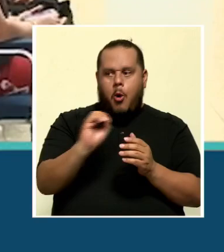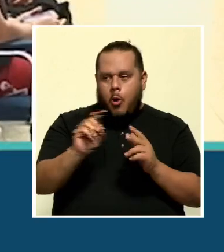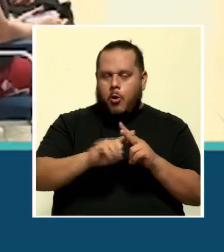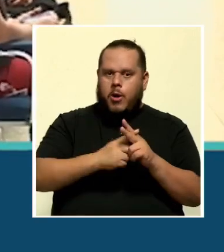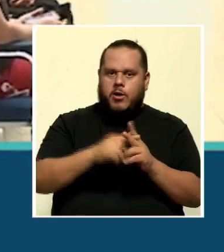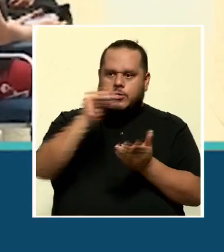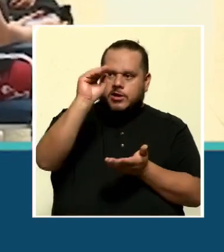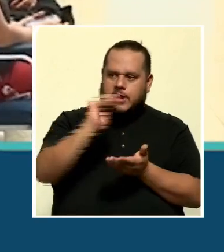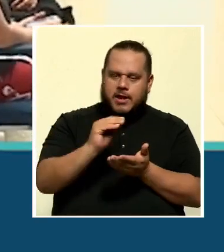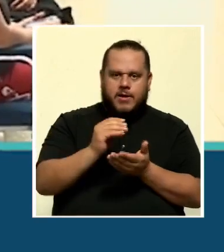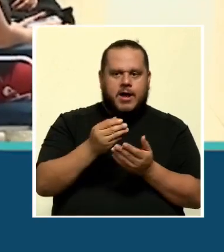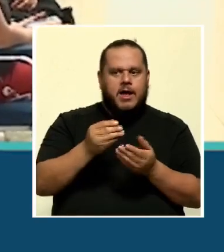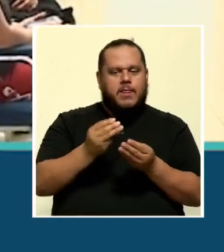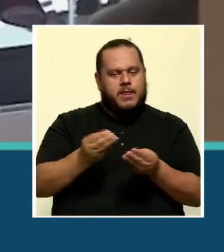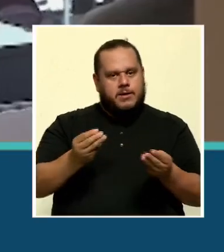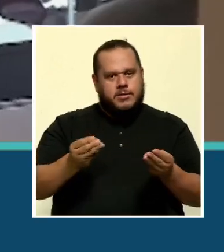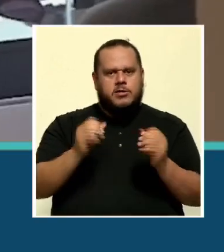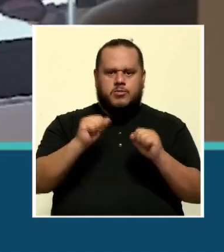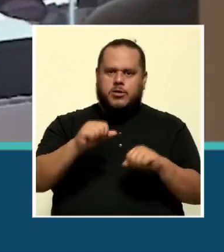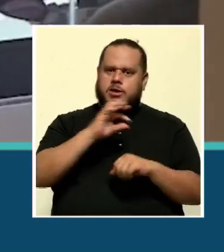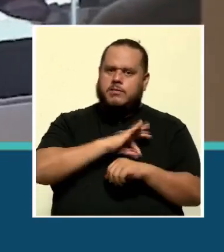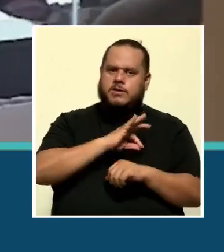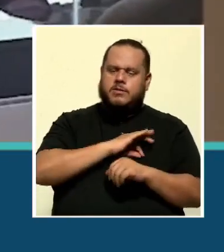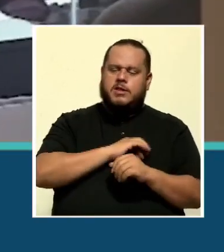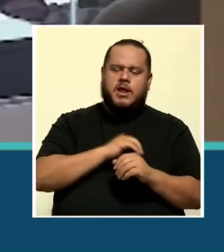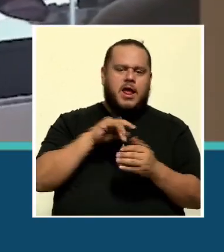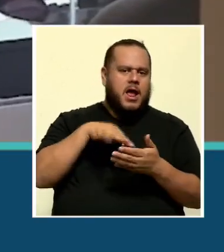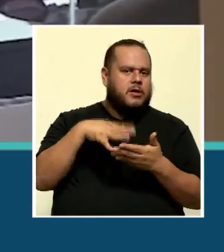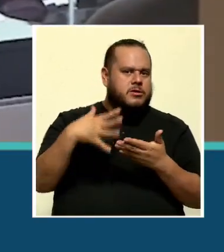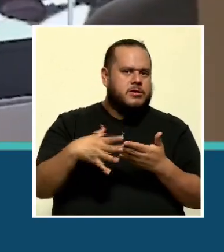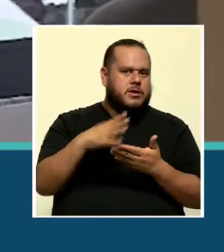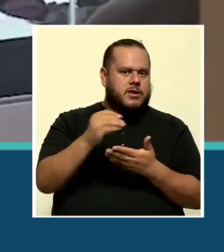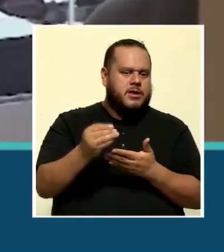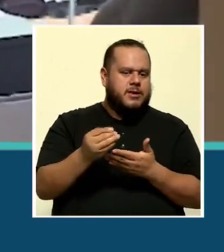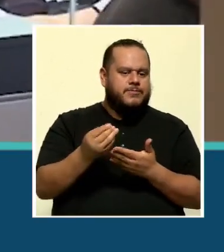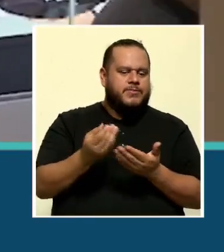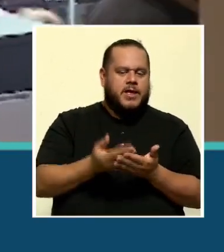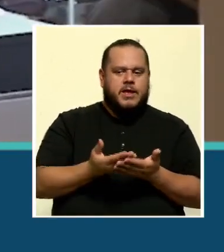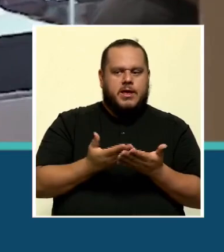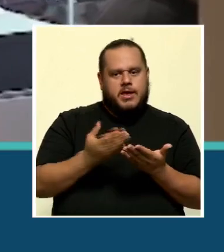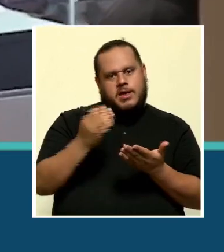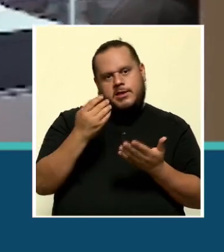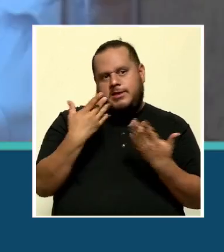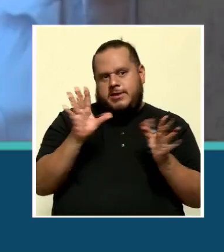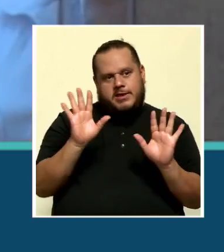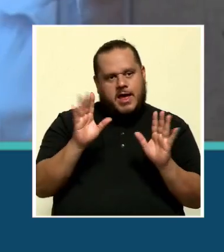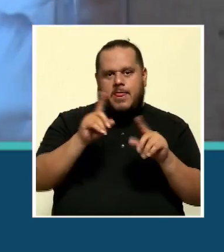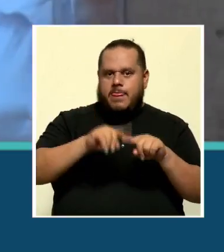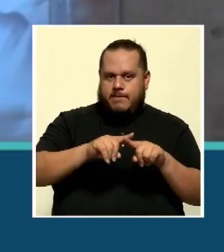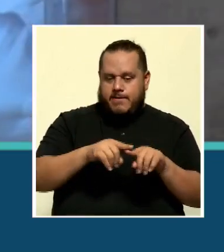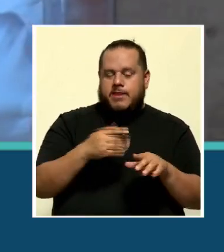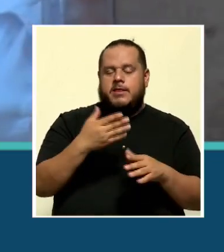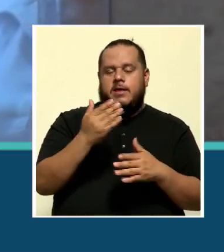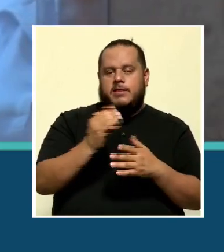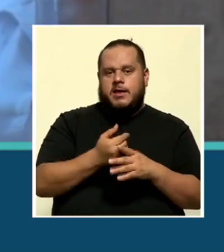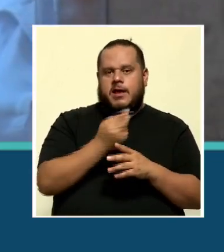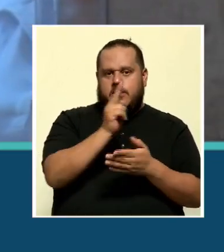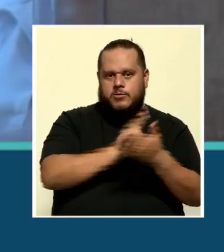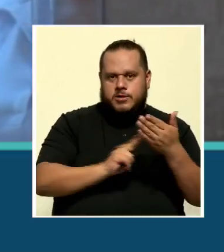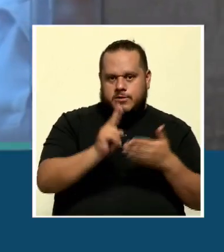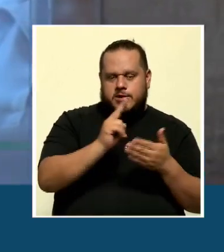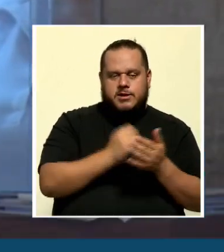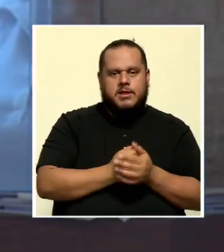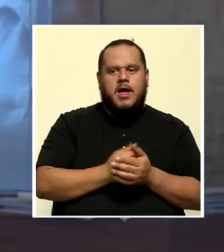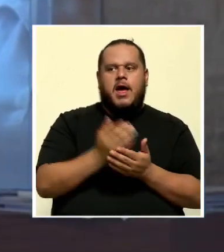materias o matrículas que podrían beneficiar a los estudiantes queda a criterio de cada universidad, estrategia utilizada por